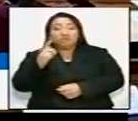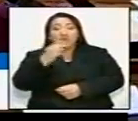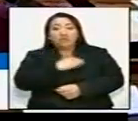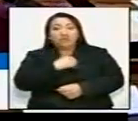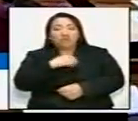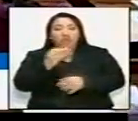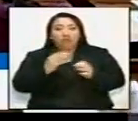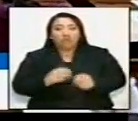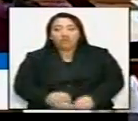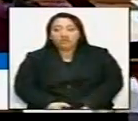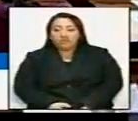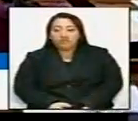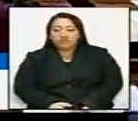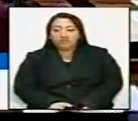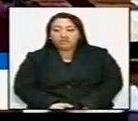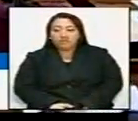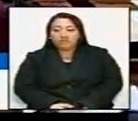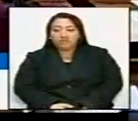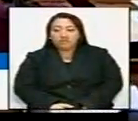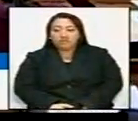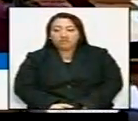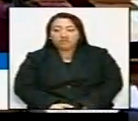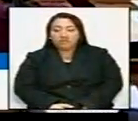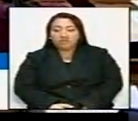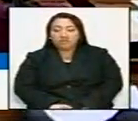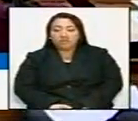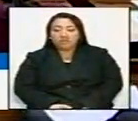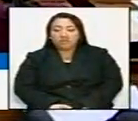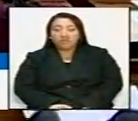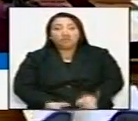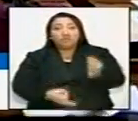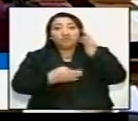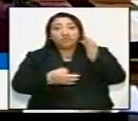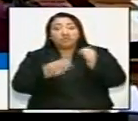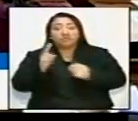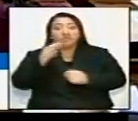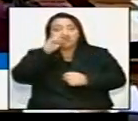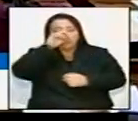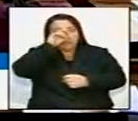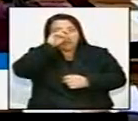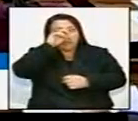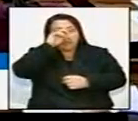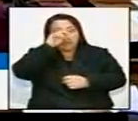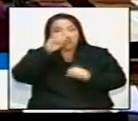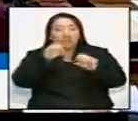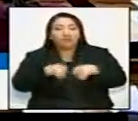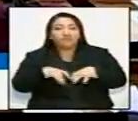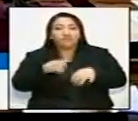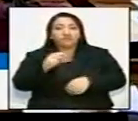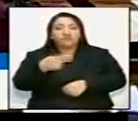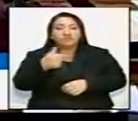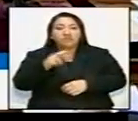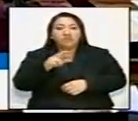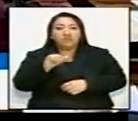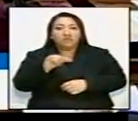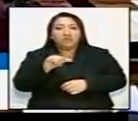A continuación, la presentación a cargo del destacado profesional y docente australiano, señor Gary